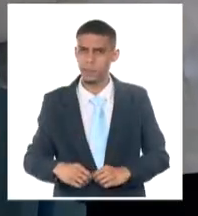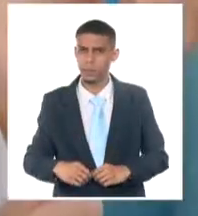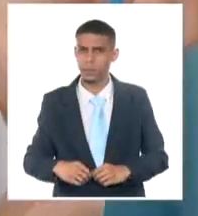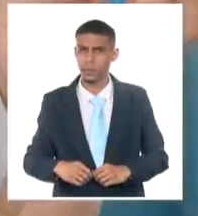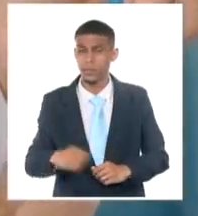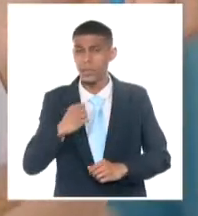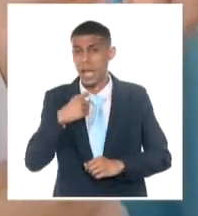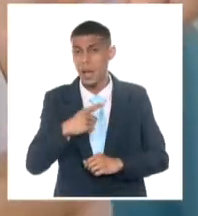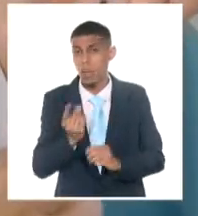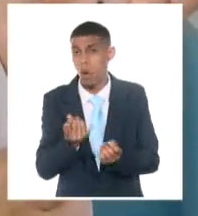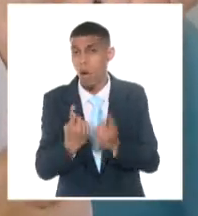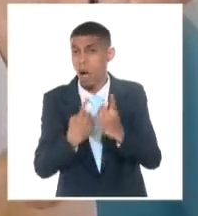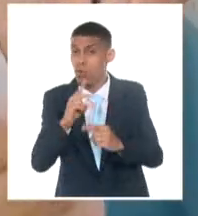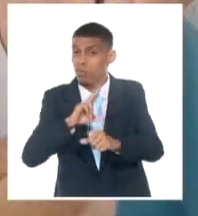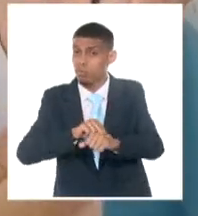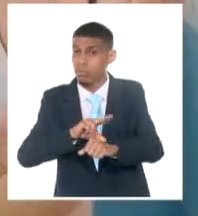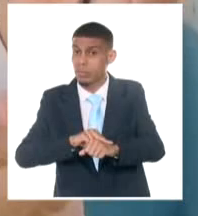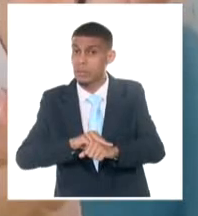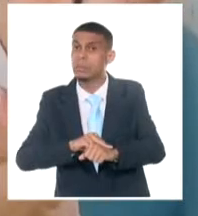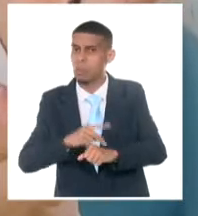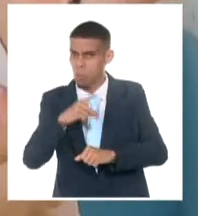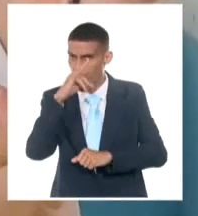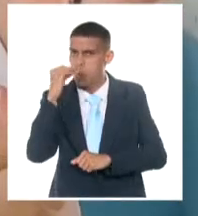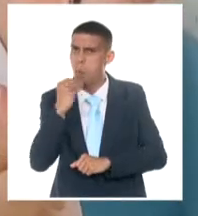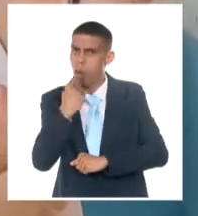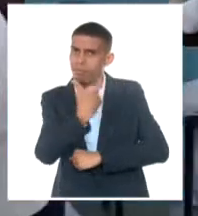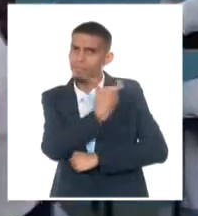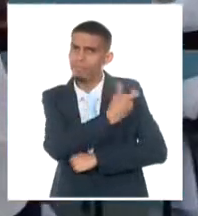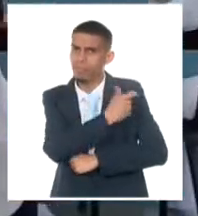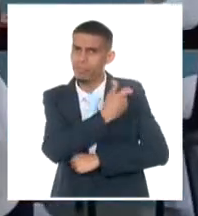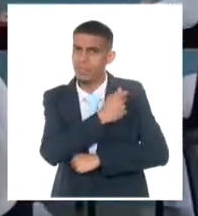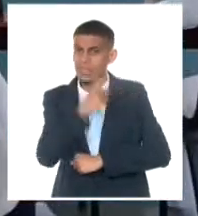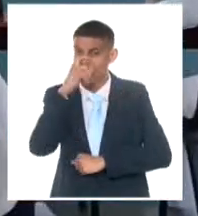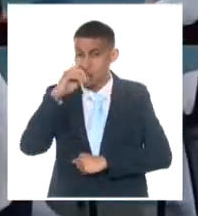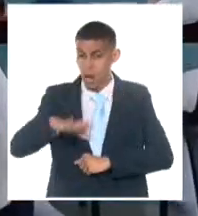emergencia para primo vacunación en población pediátrica de 5 a 17 años.